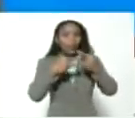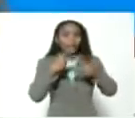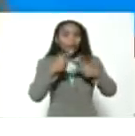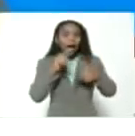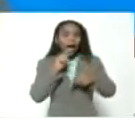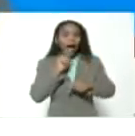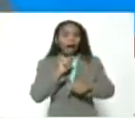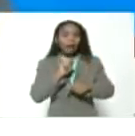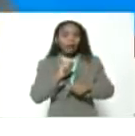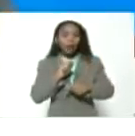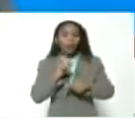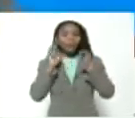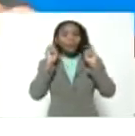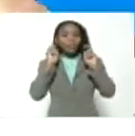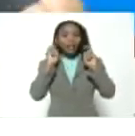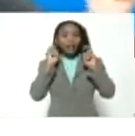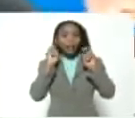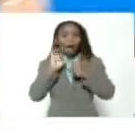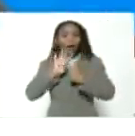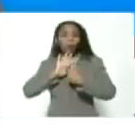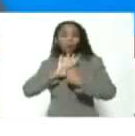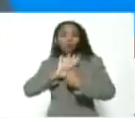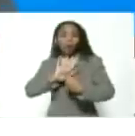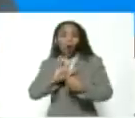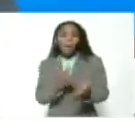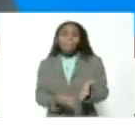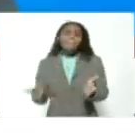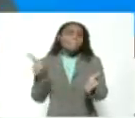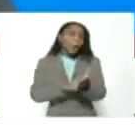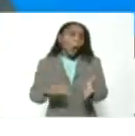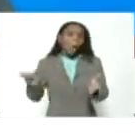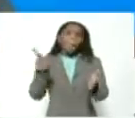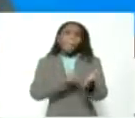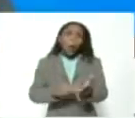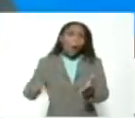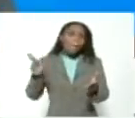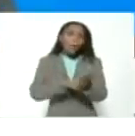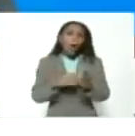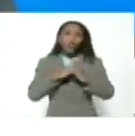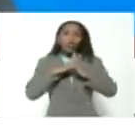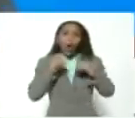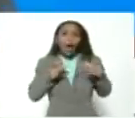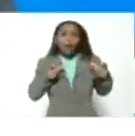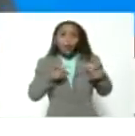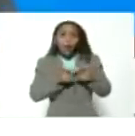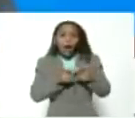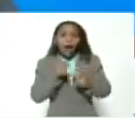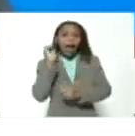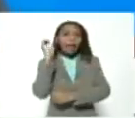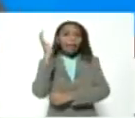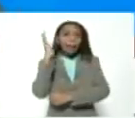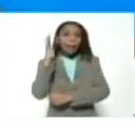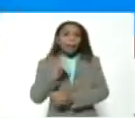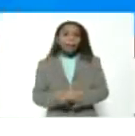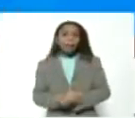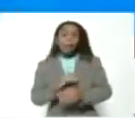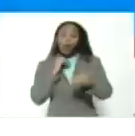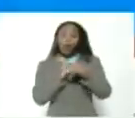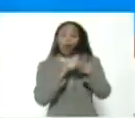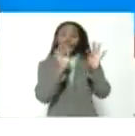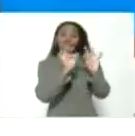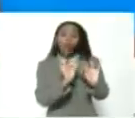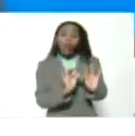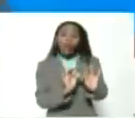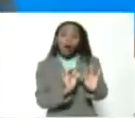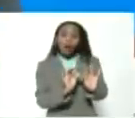Eso es un tema que ha salido de manera repetida, presidente, en todas las reuniones, en todas las asambleas. Igualmente,